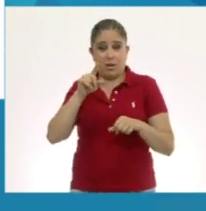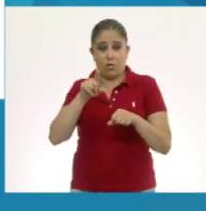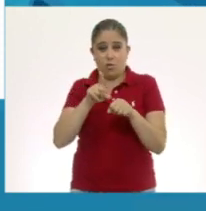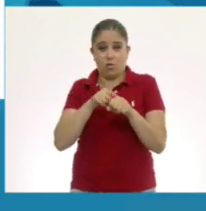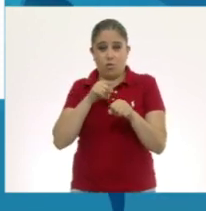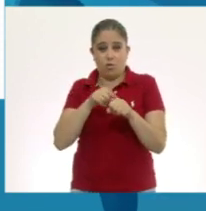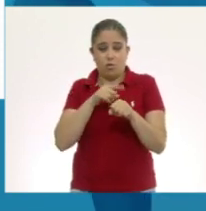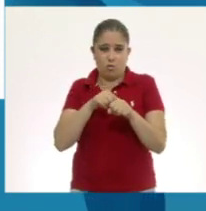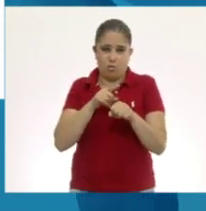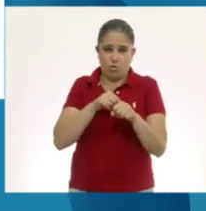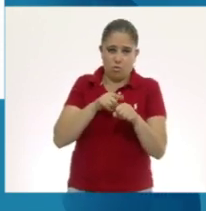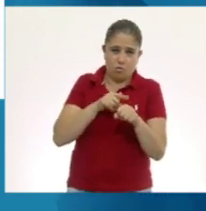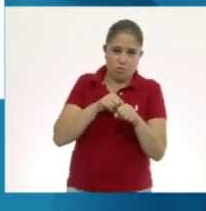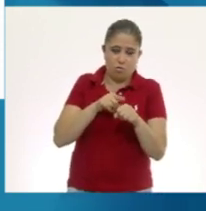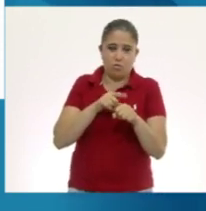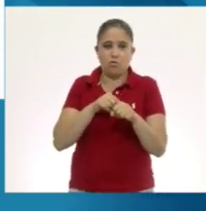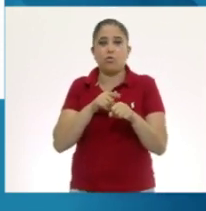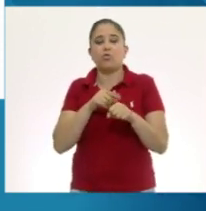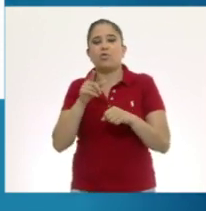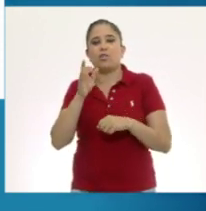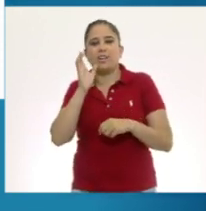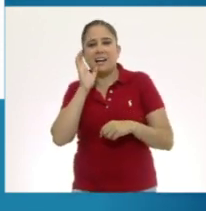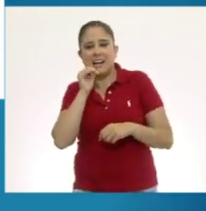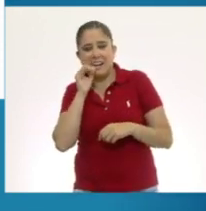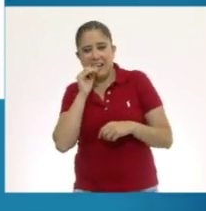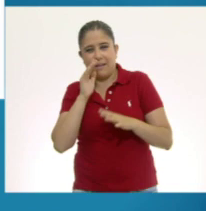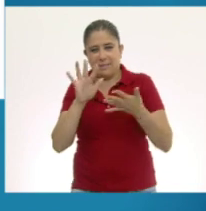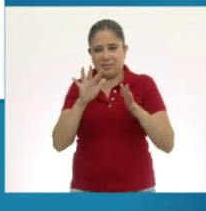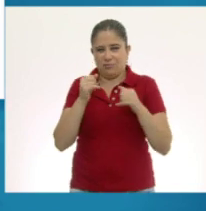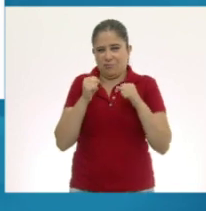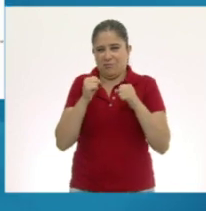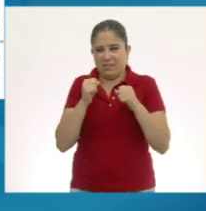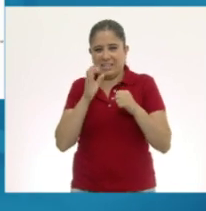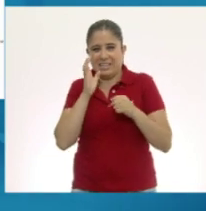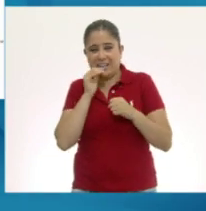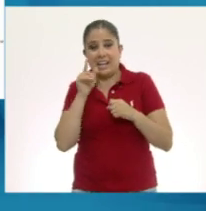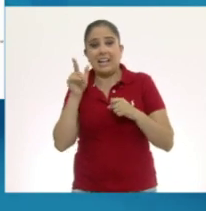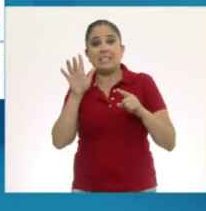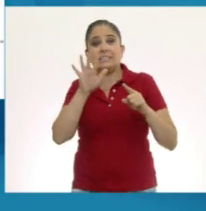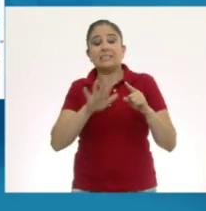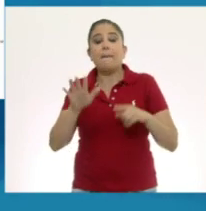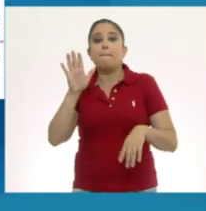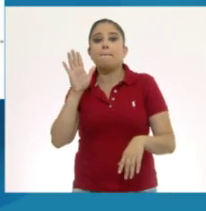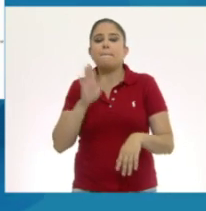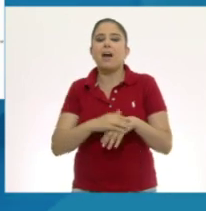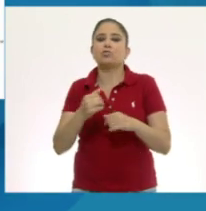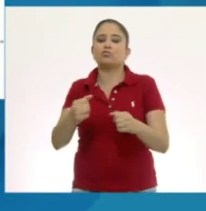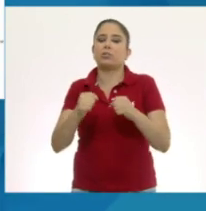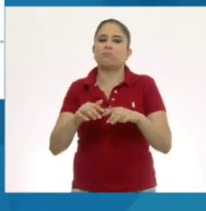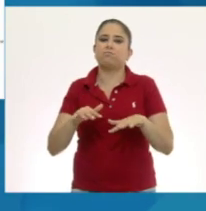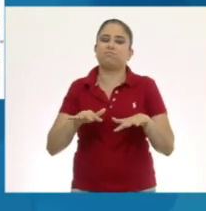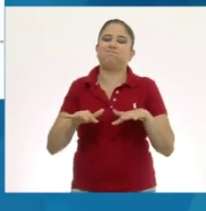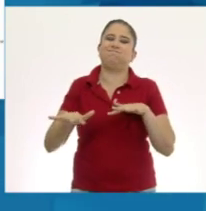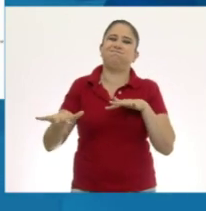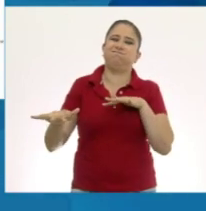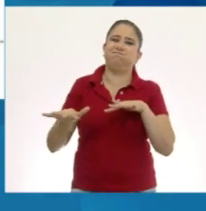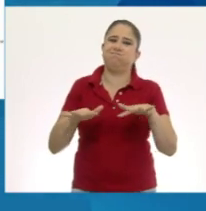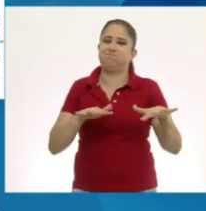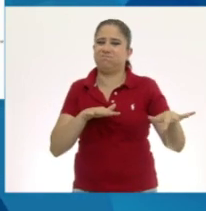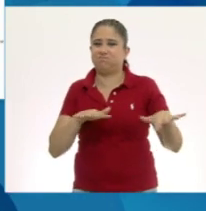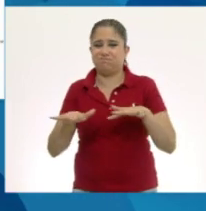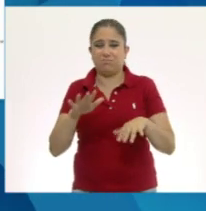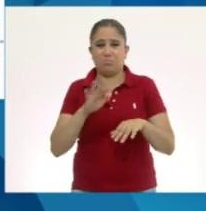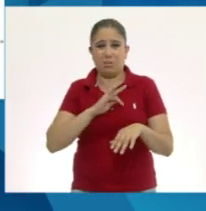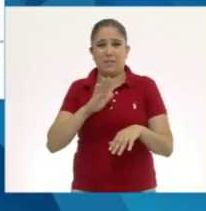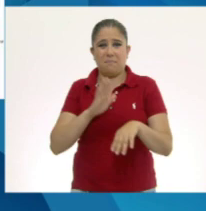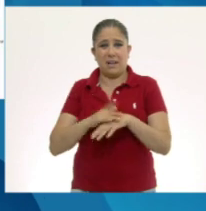color, llamémosle como rojo, naranja elevado, es la zona más severa. Es la zona donde se